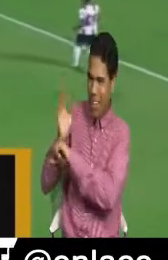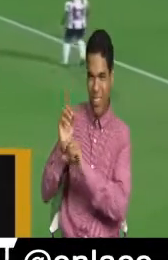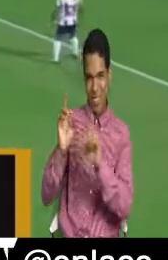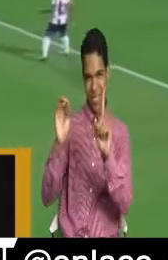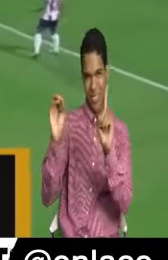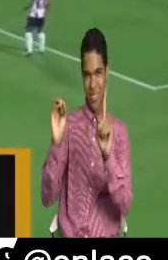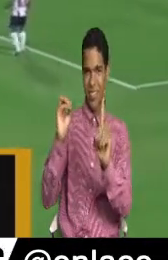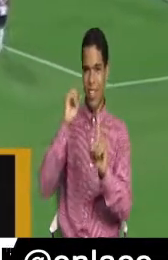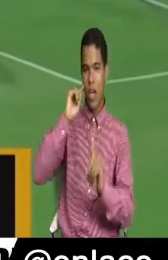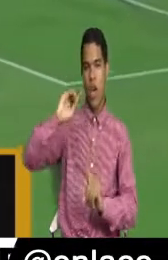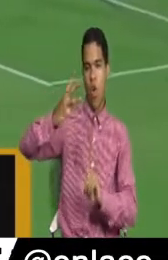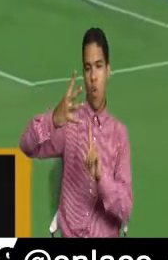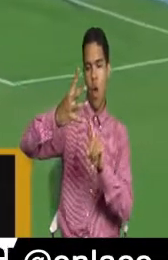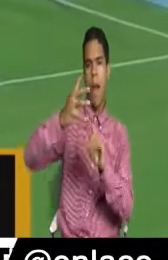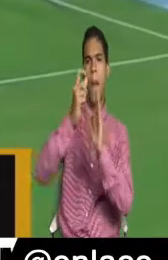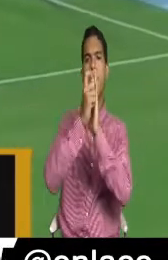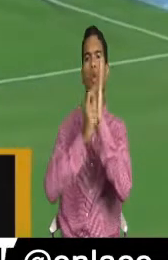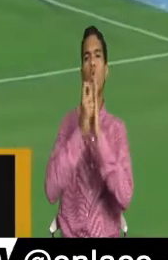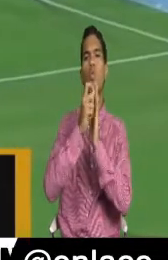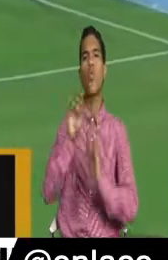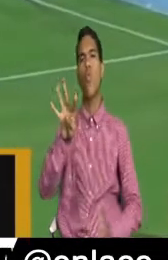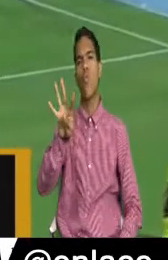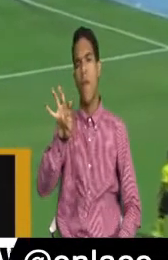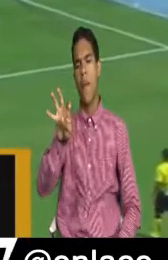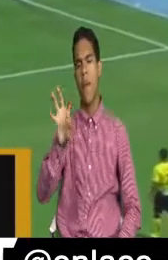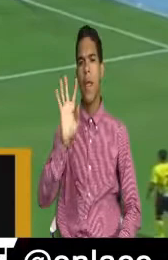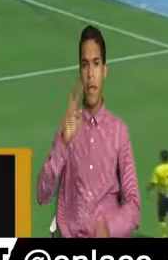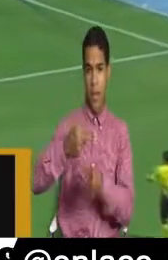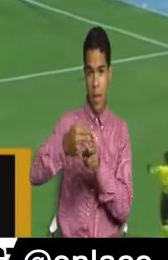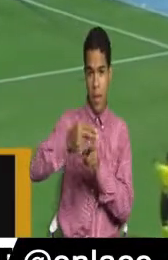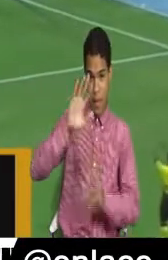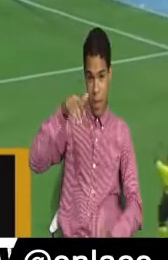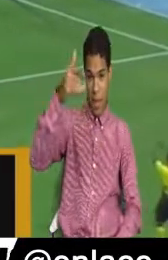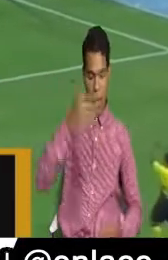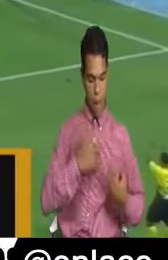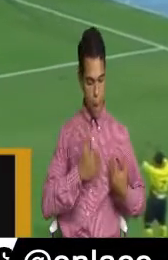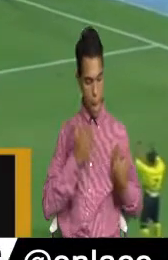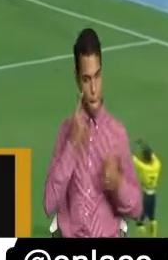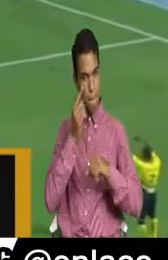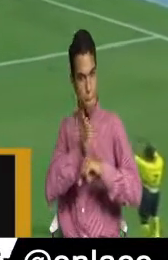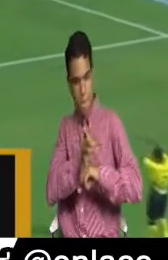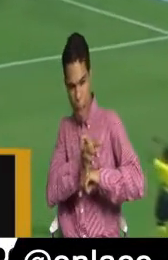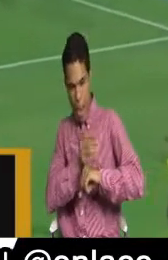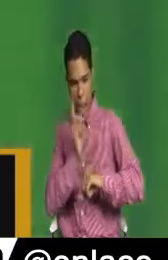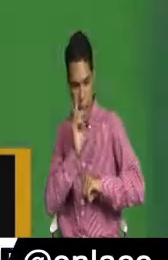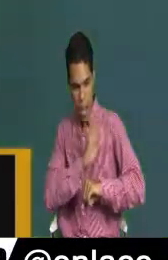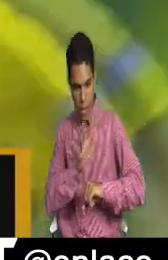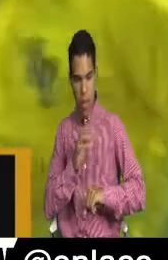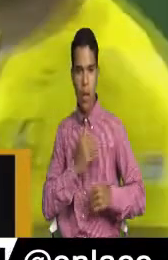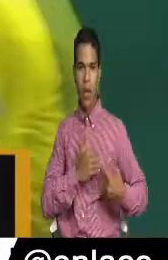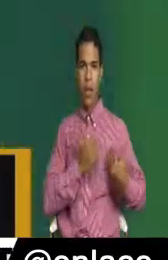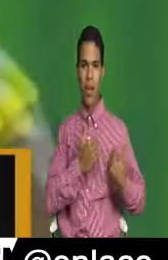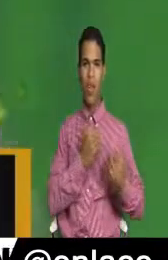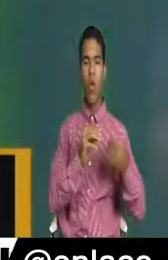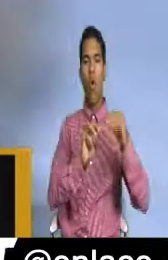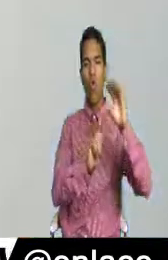cuarta posición con 9 puntos, el cual espera superar derrotando a La Equidad, quien se encuentra de octavo con 7 puntos.